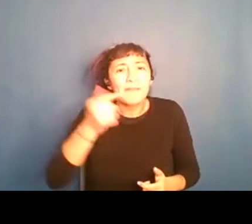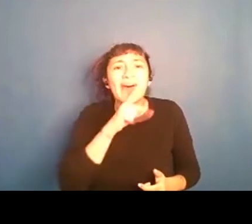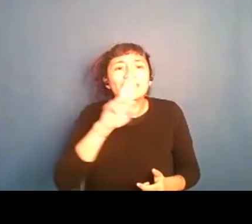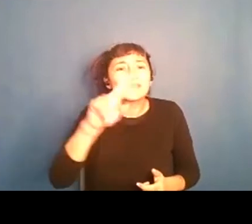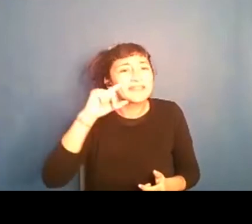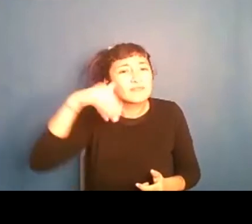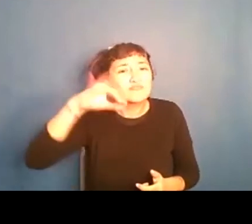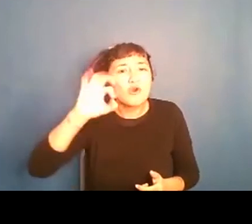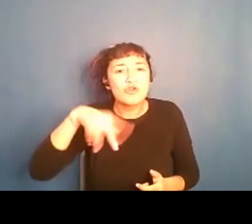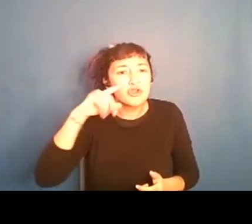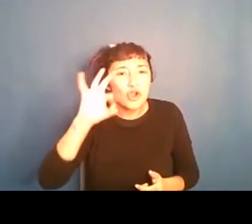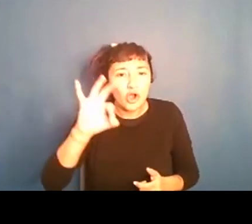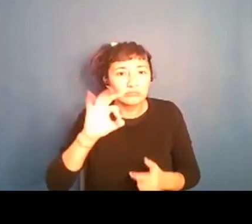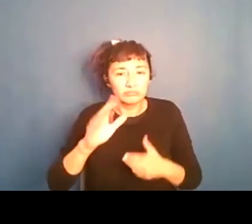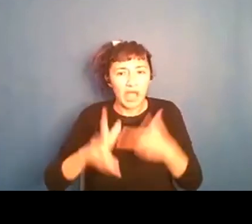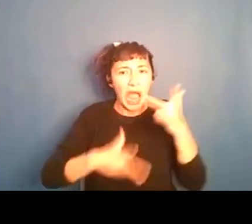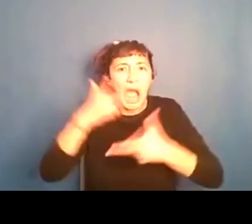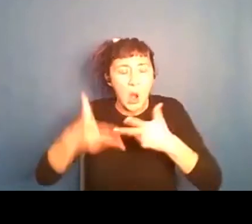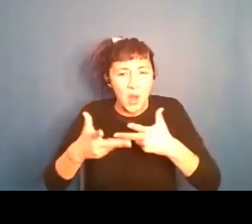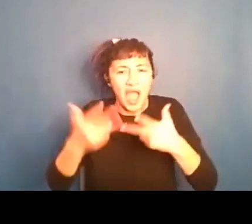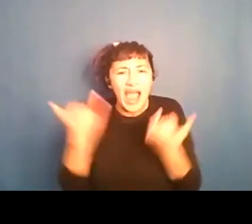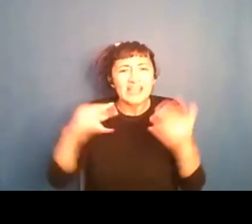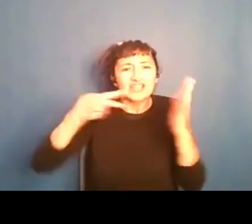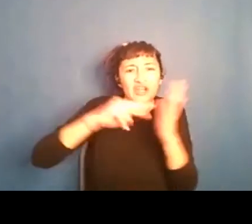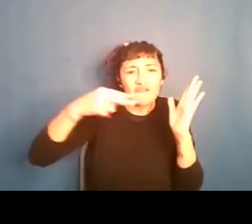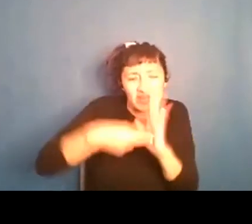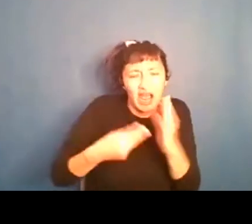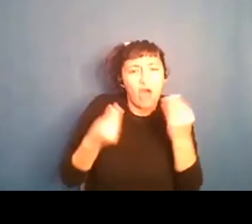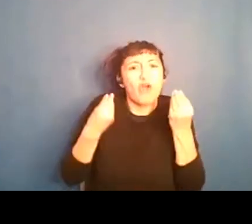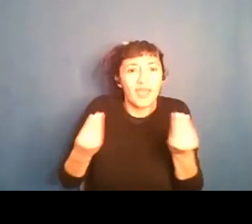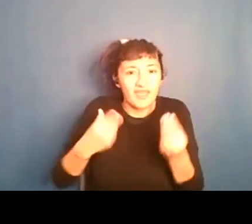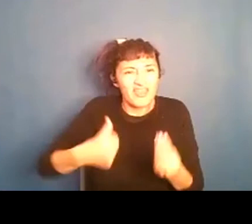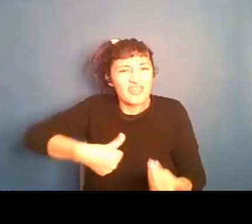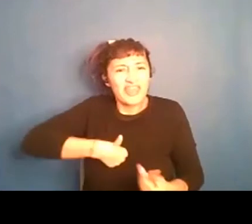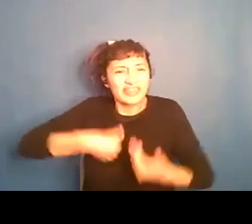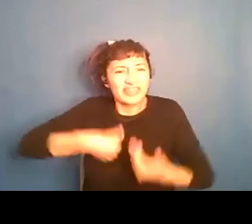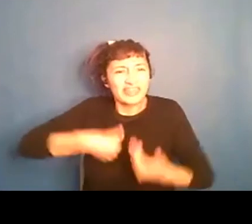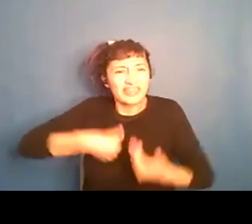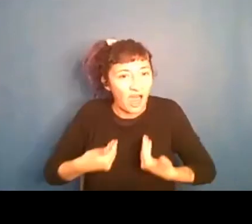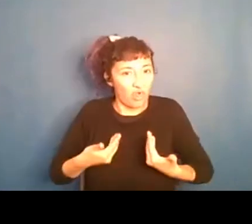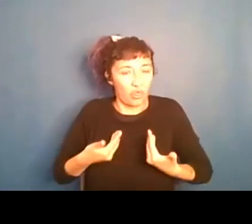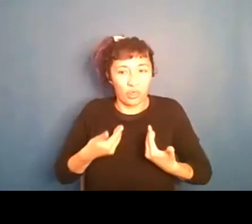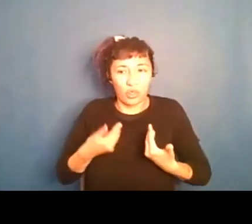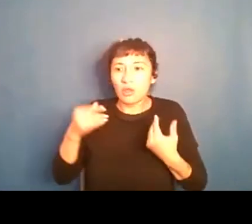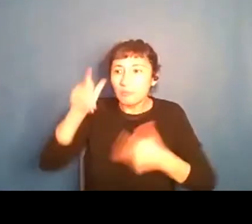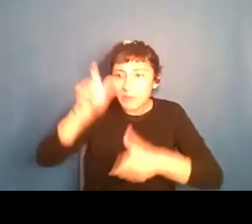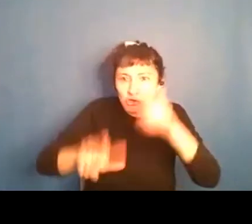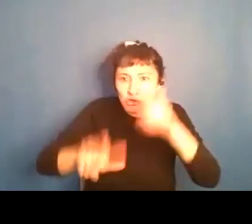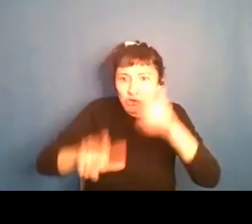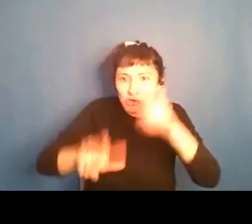se identifica y el significado con identidad, antes iguales con el resto de las personas